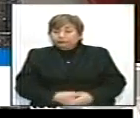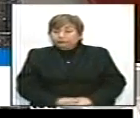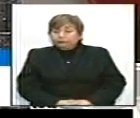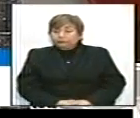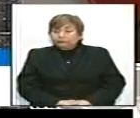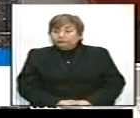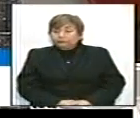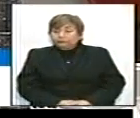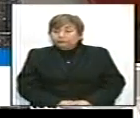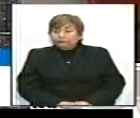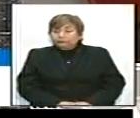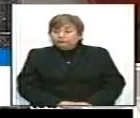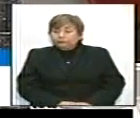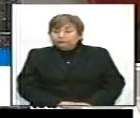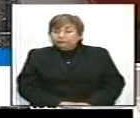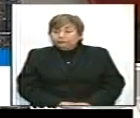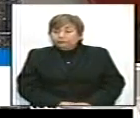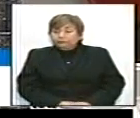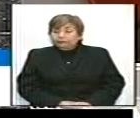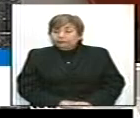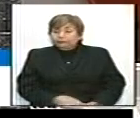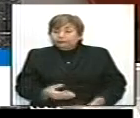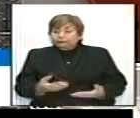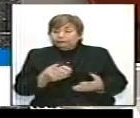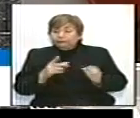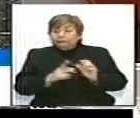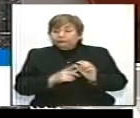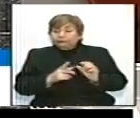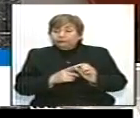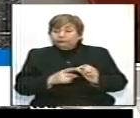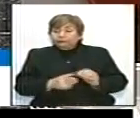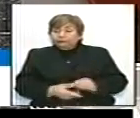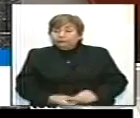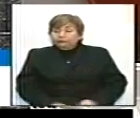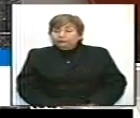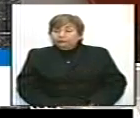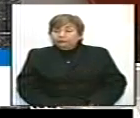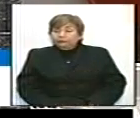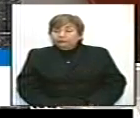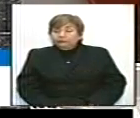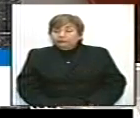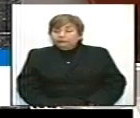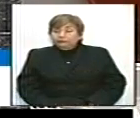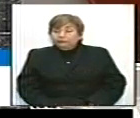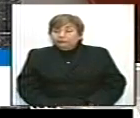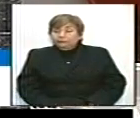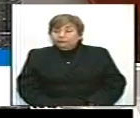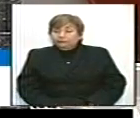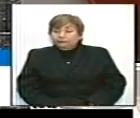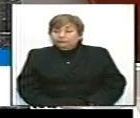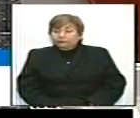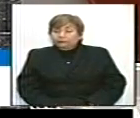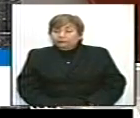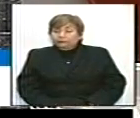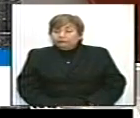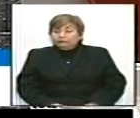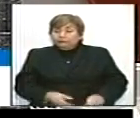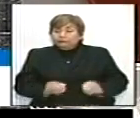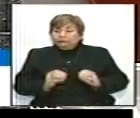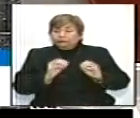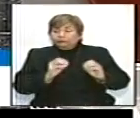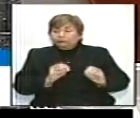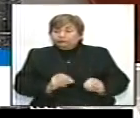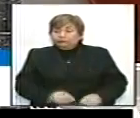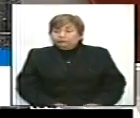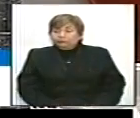COAR Apurímac en lo provisional y le doy la palabra a Bruno Copo para que pueda atender el tema.